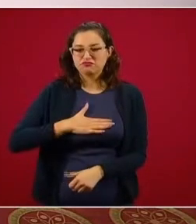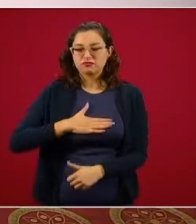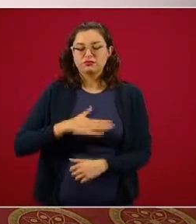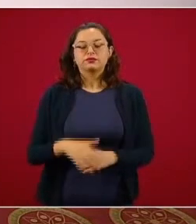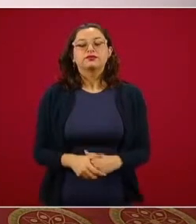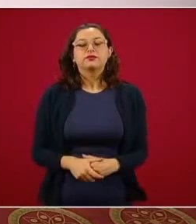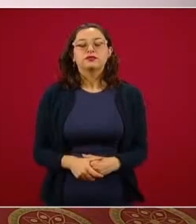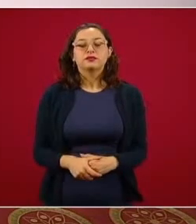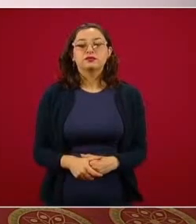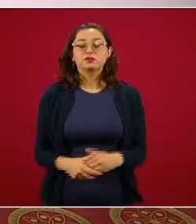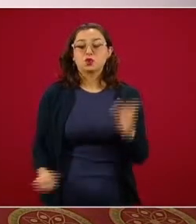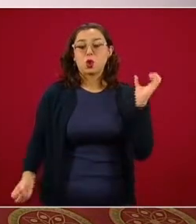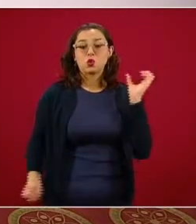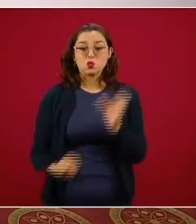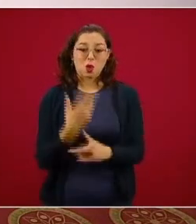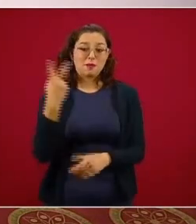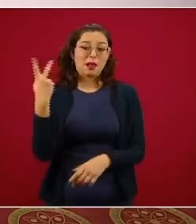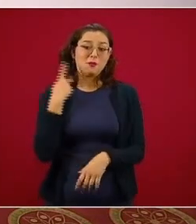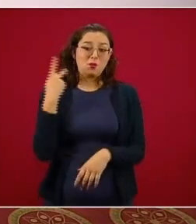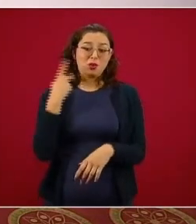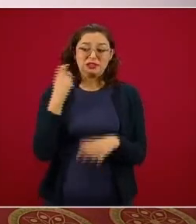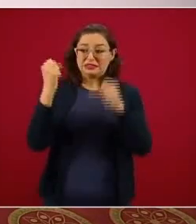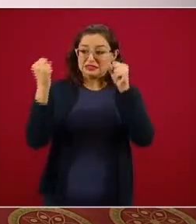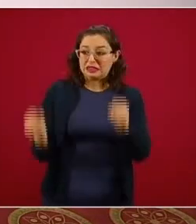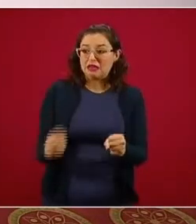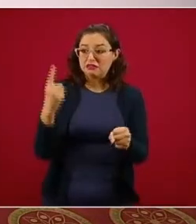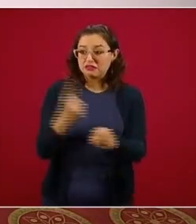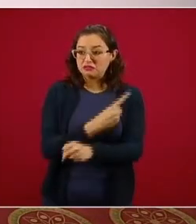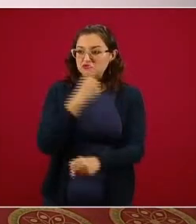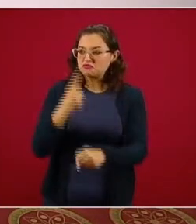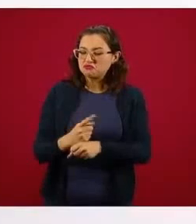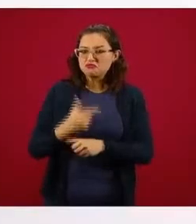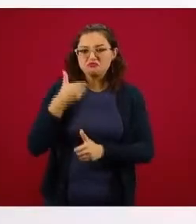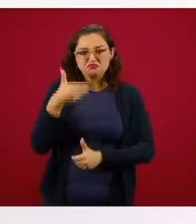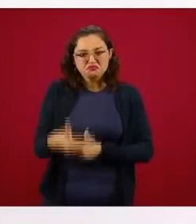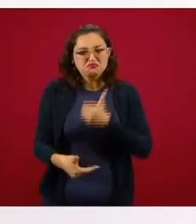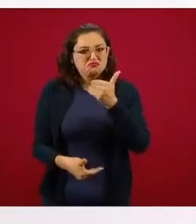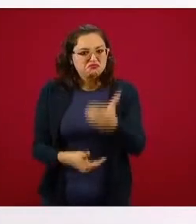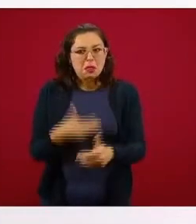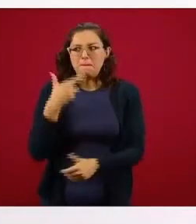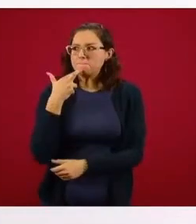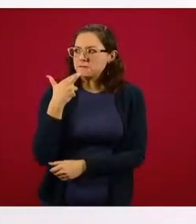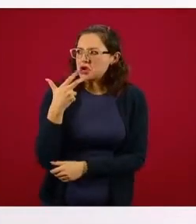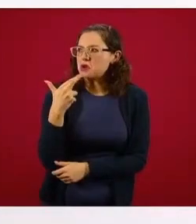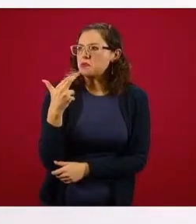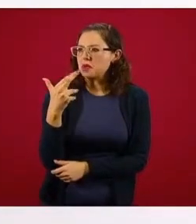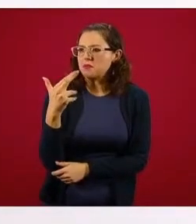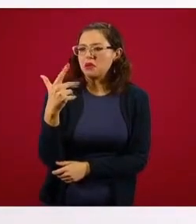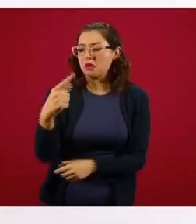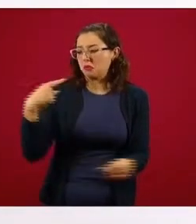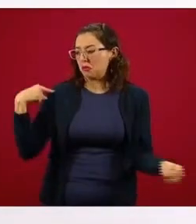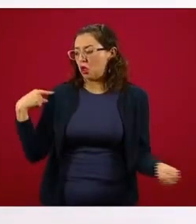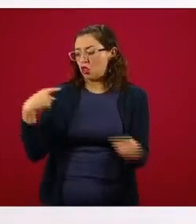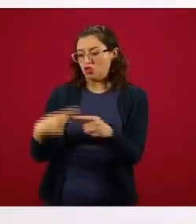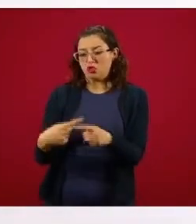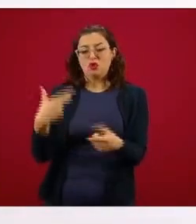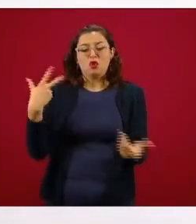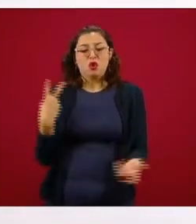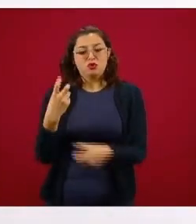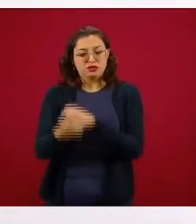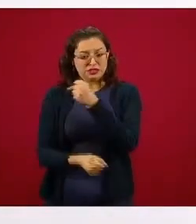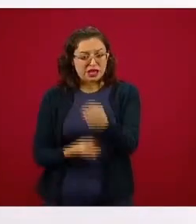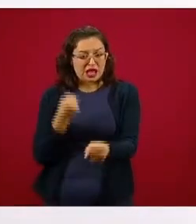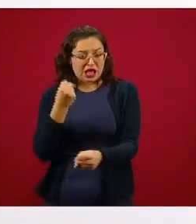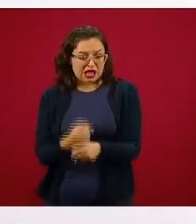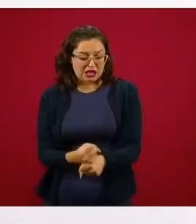seguridad empieza a dar resultados. Durante el tiempo que llevamos en el gobierno,